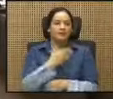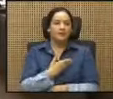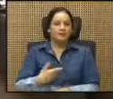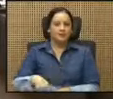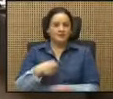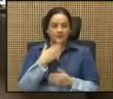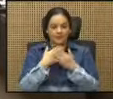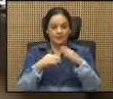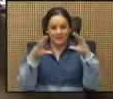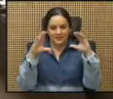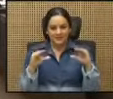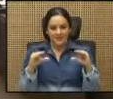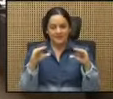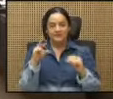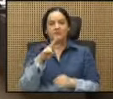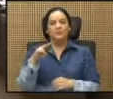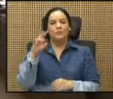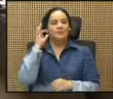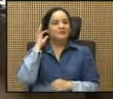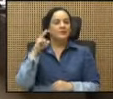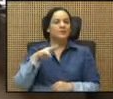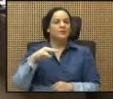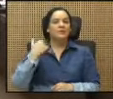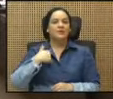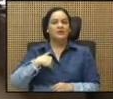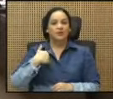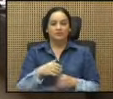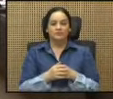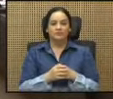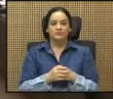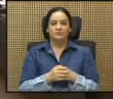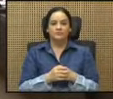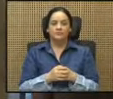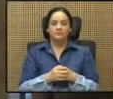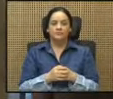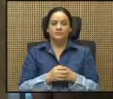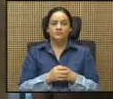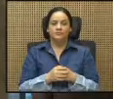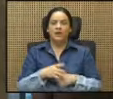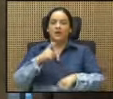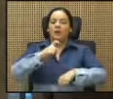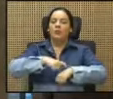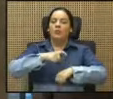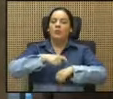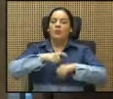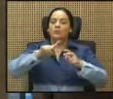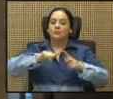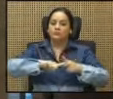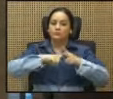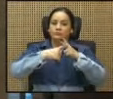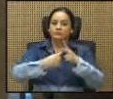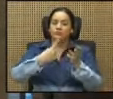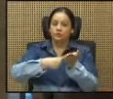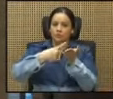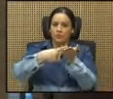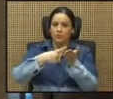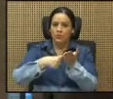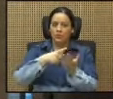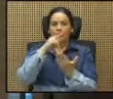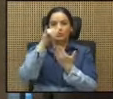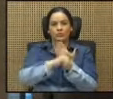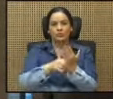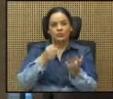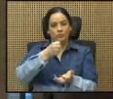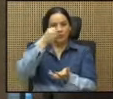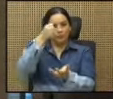Muy buenas tardes, compañeras y compañeros. En el momento en que entra en discusión el proyecto del Fondo Monetario Internacional,